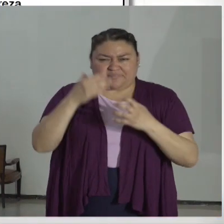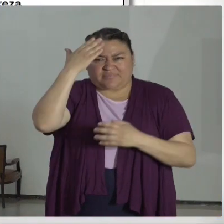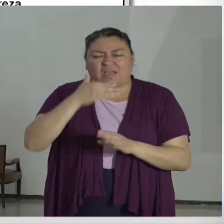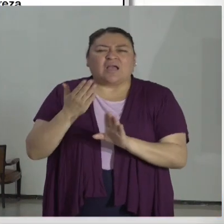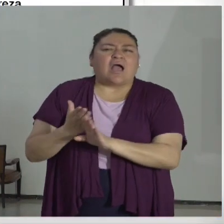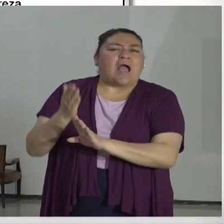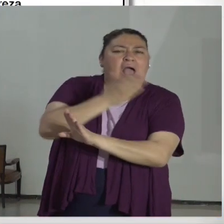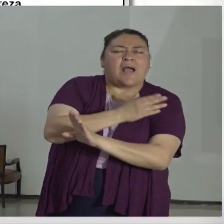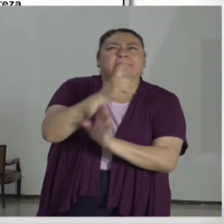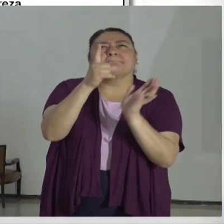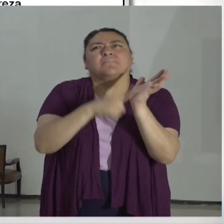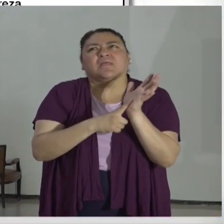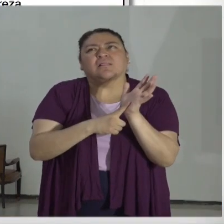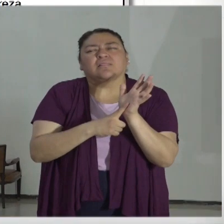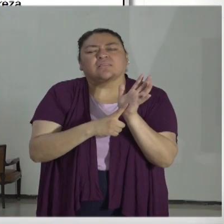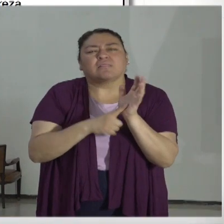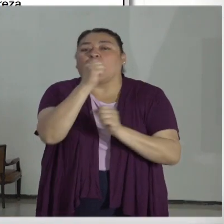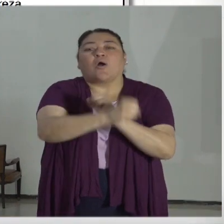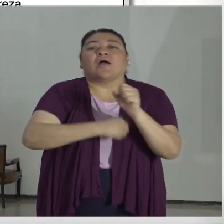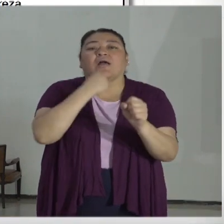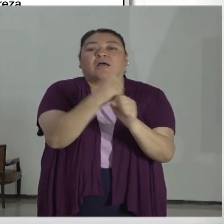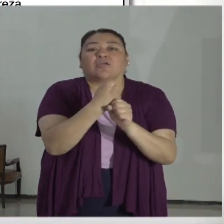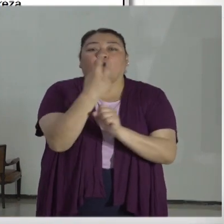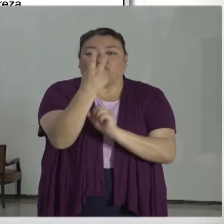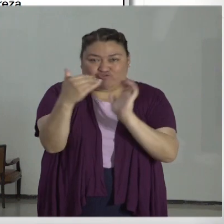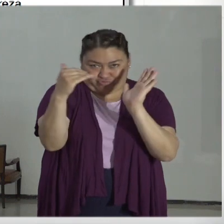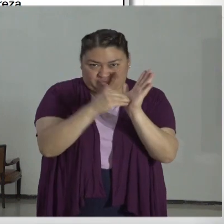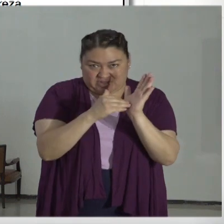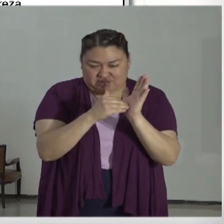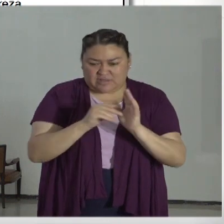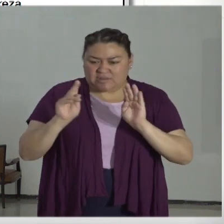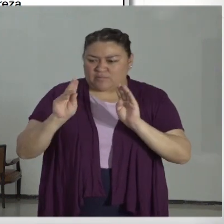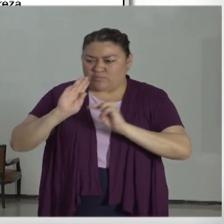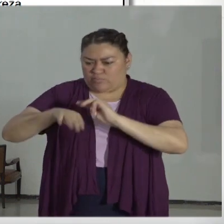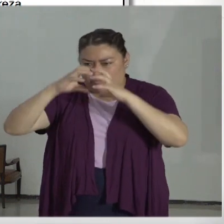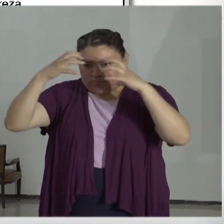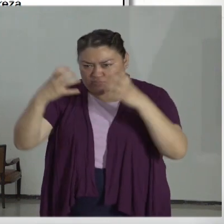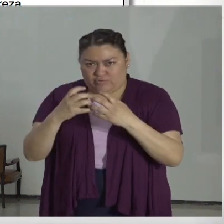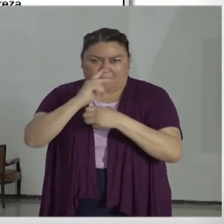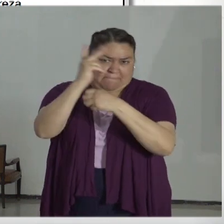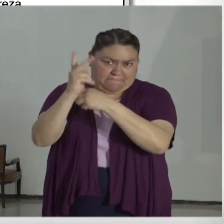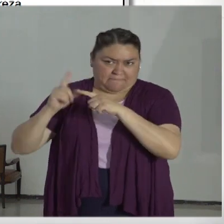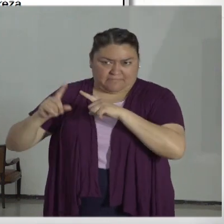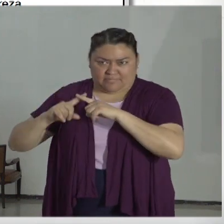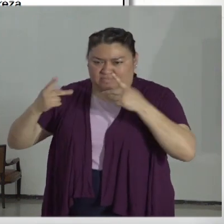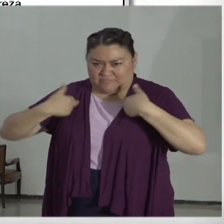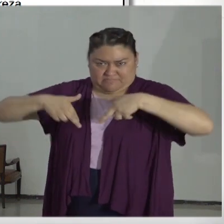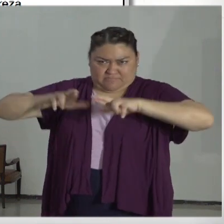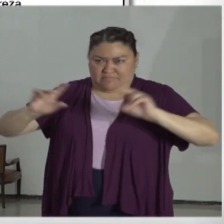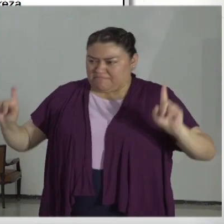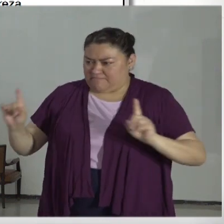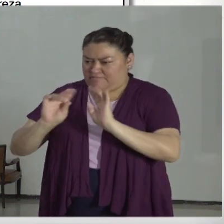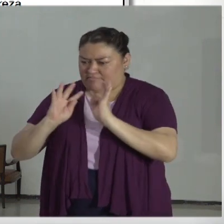leer una semblanza, pero déjenme decirles que